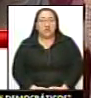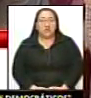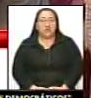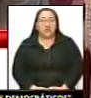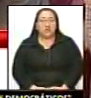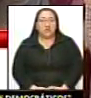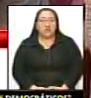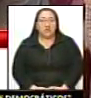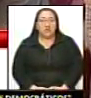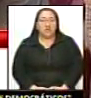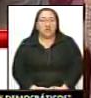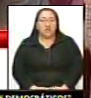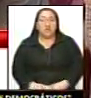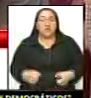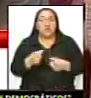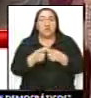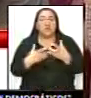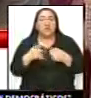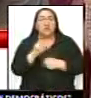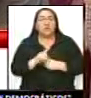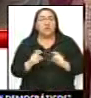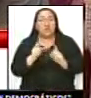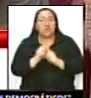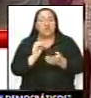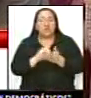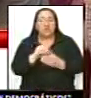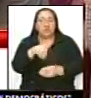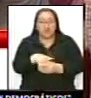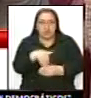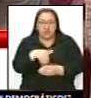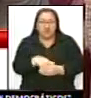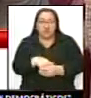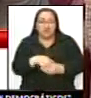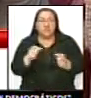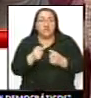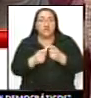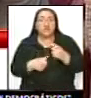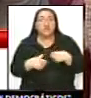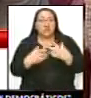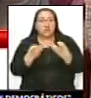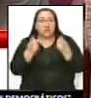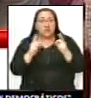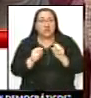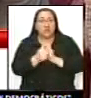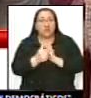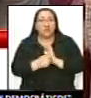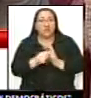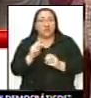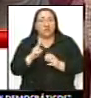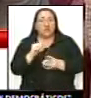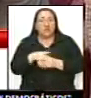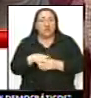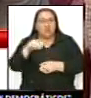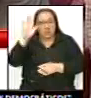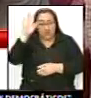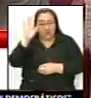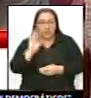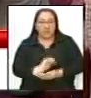Si ningún congresista hace uso de la palabra, sometemos a votación. Señores congresistas que estén de acuerdo con el artículo 2, sírvanse levantar la mano.